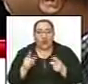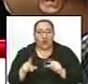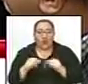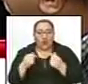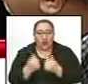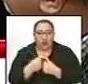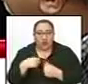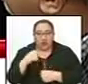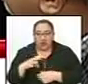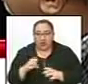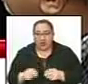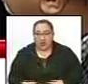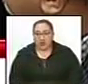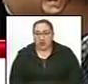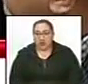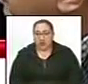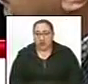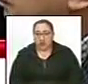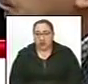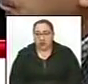los grupos sociales...